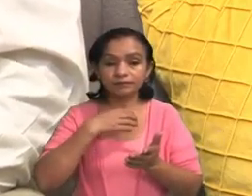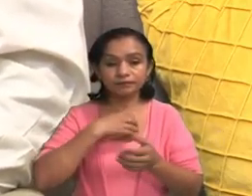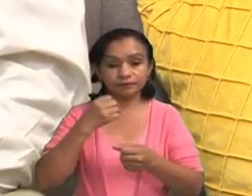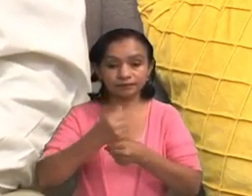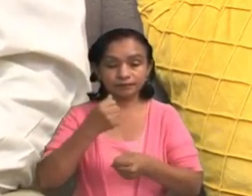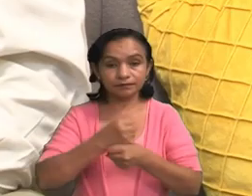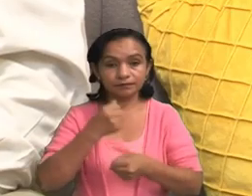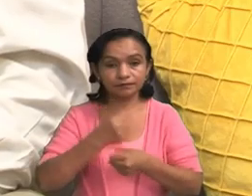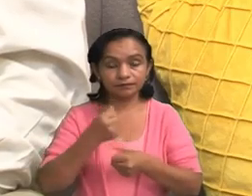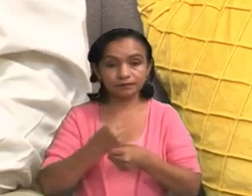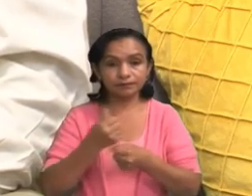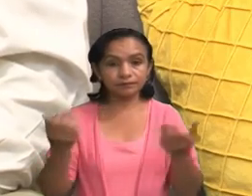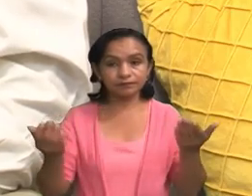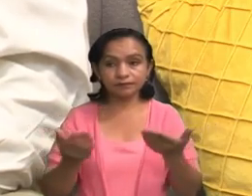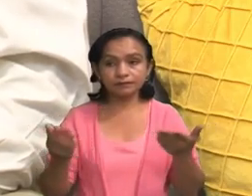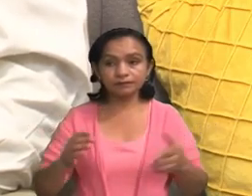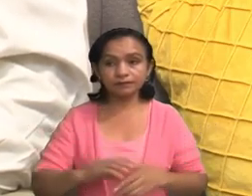también